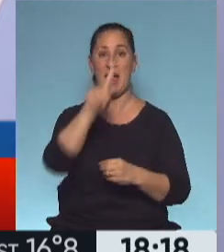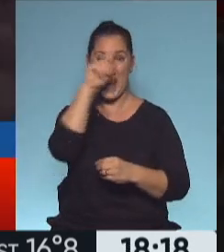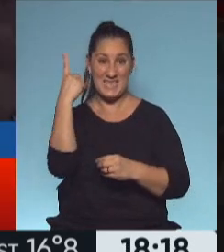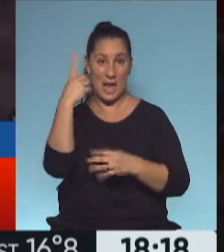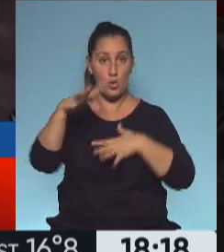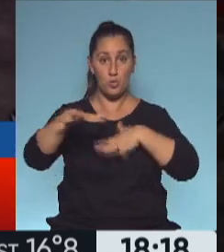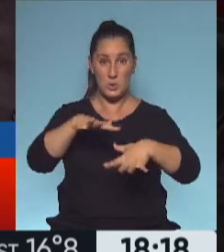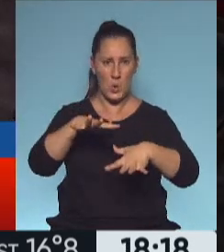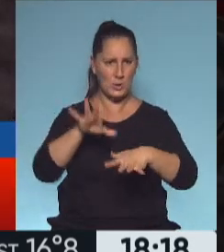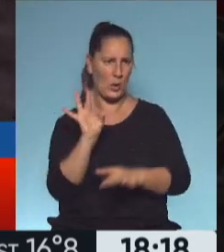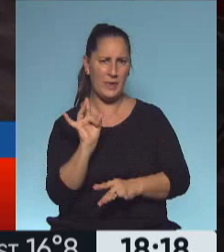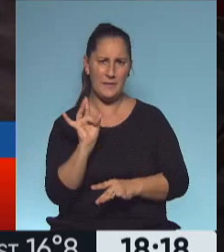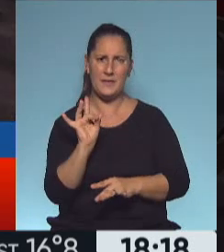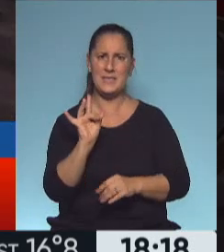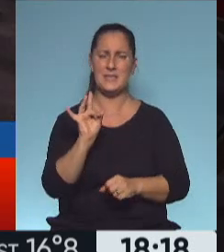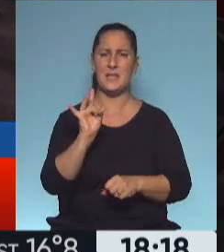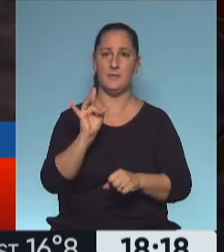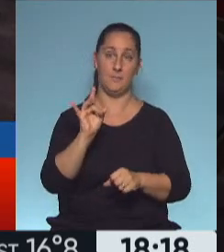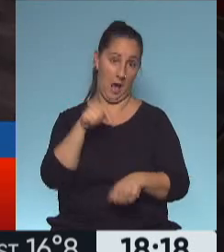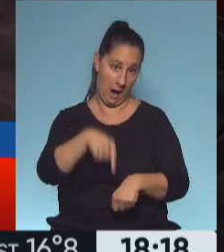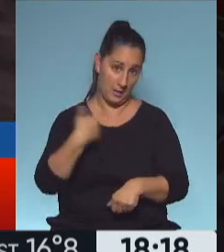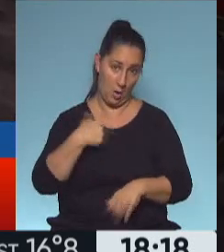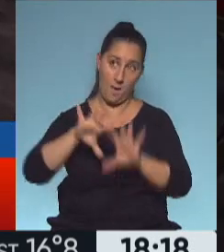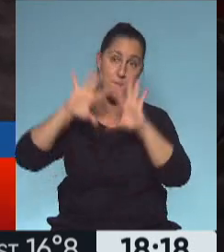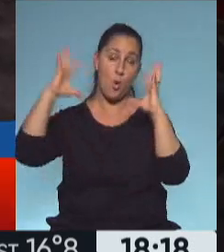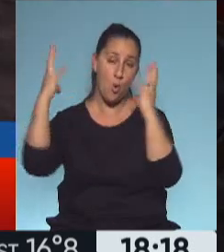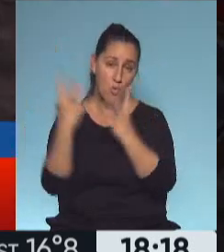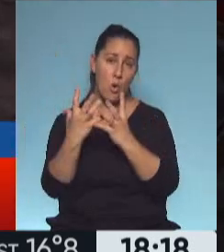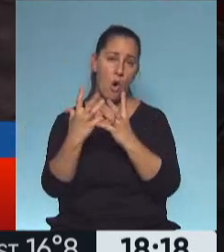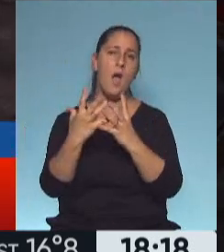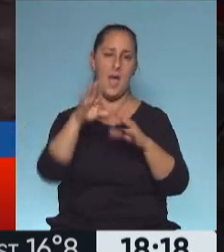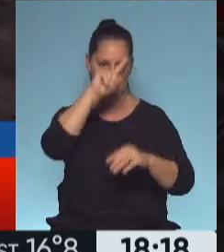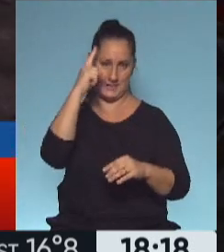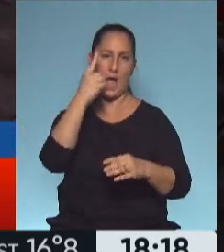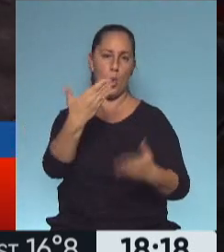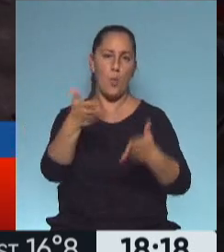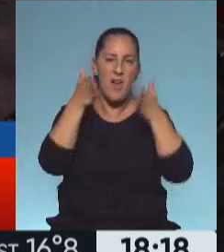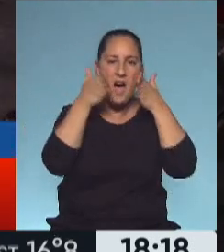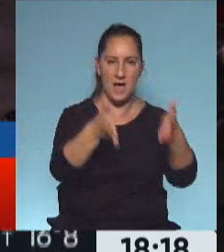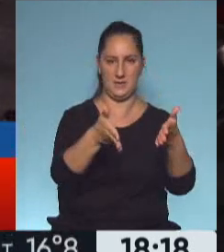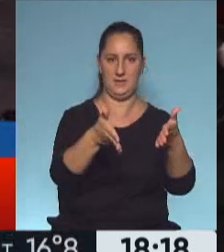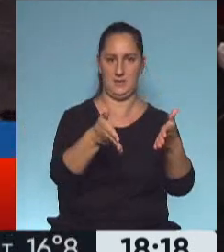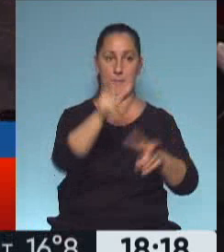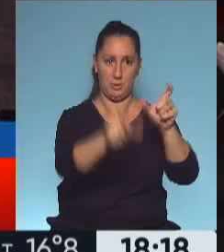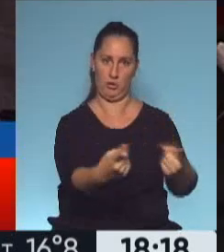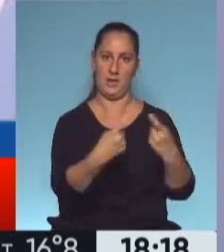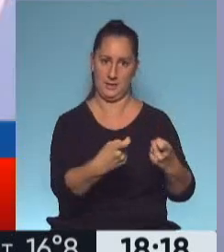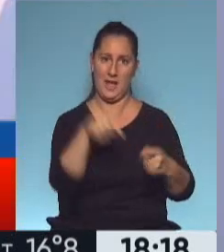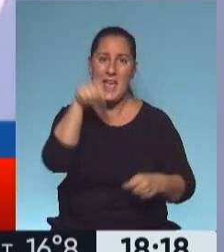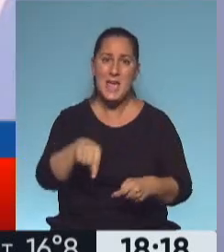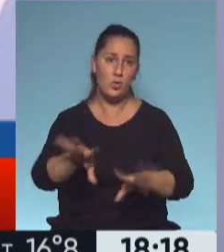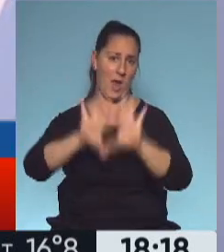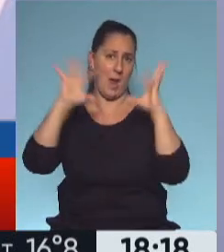situación crítica en el mundo pueda asistir a quienes debe hacerlo. Y esto es algo que está pasando en todo el